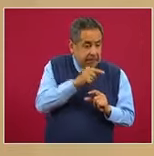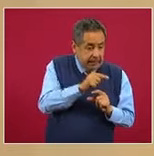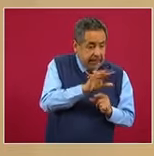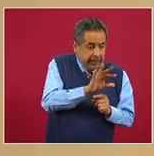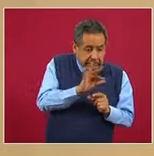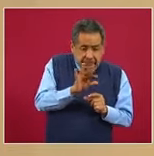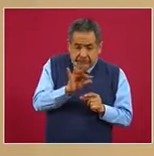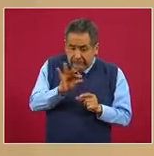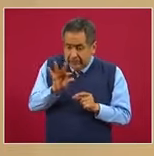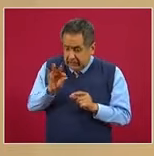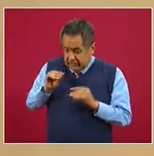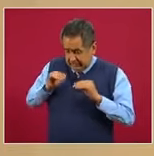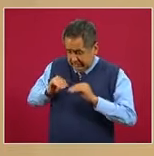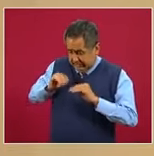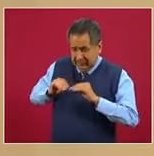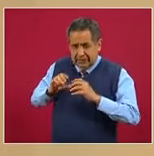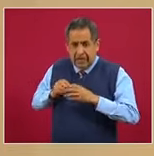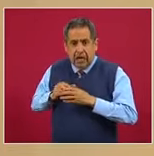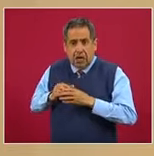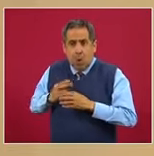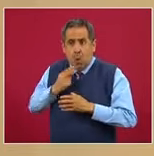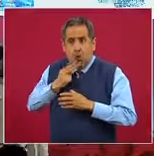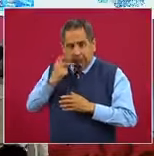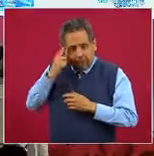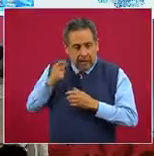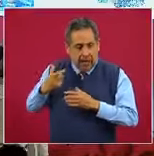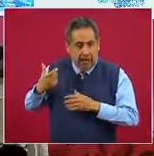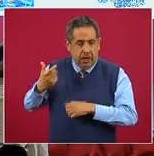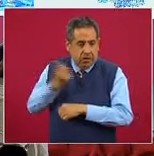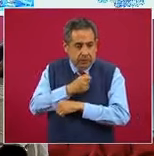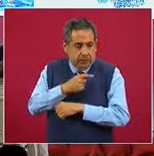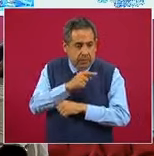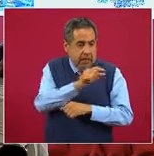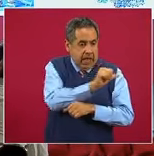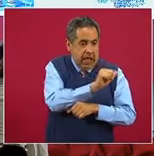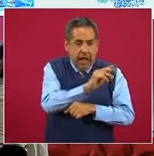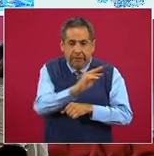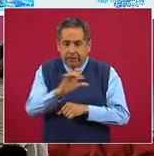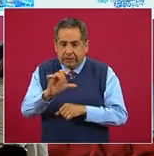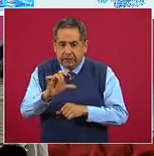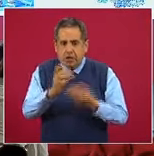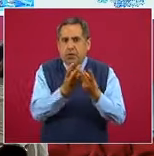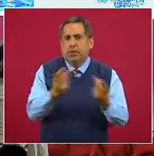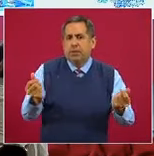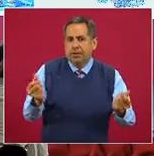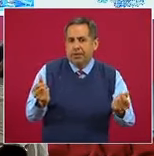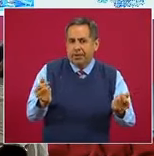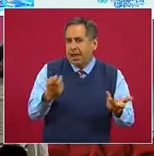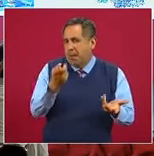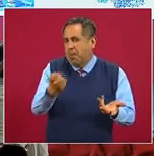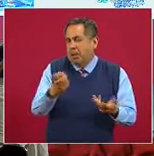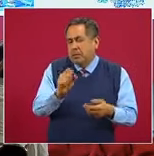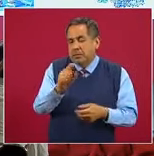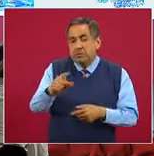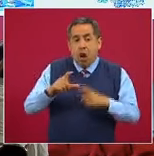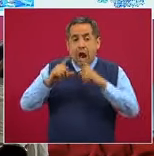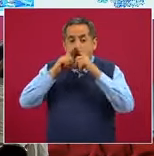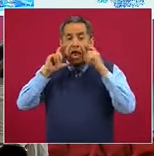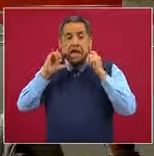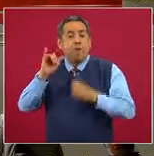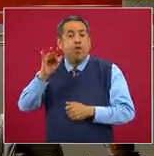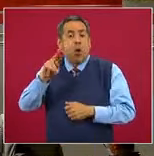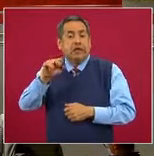hacer las vacunas que pueden ser útiles para cualquier evento infeccioso. Tal es el caso de la vacuna de influenza. Nosotros